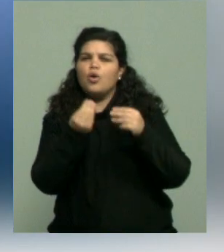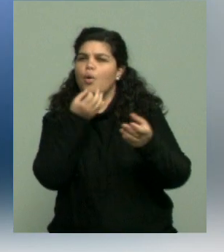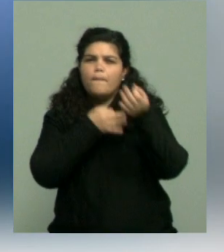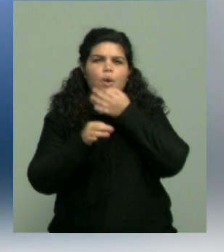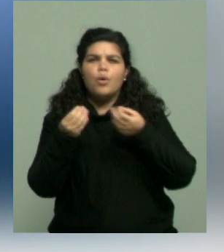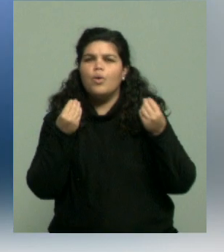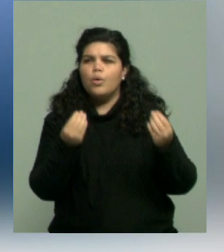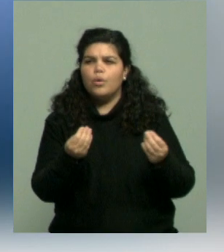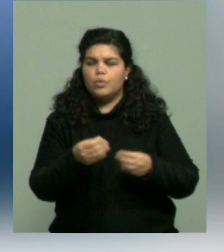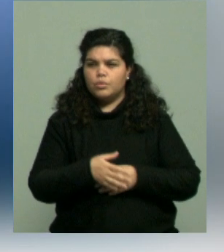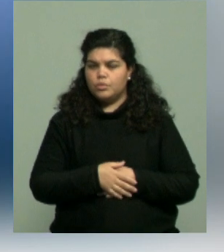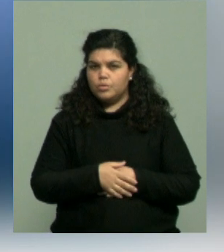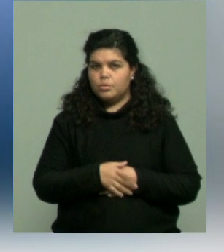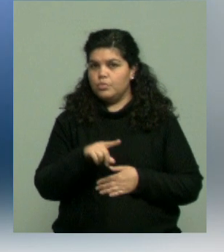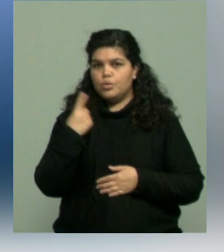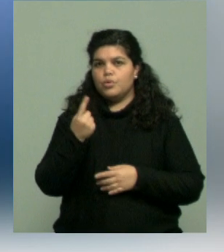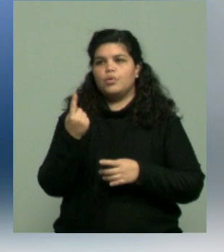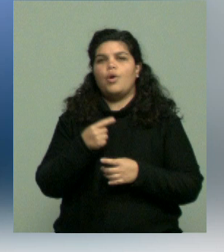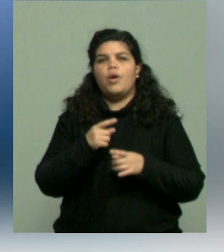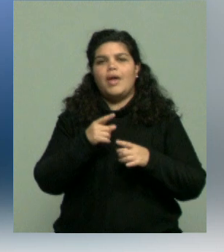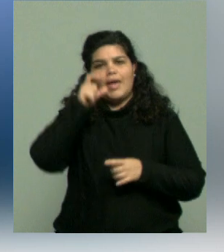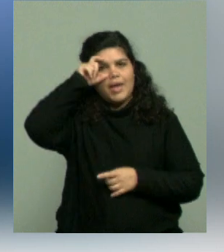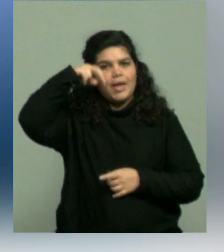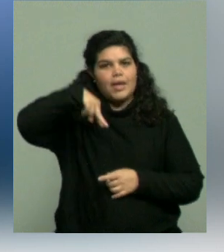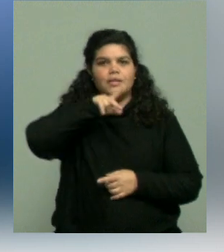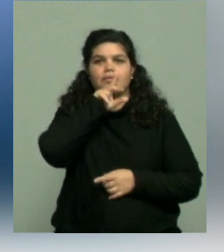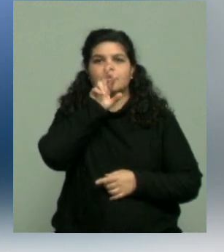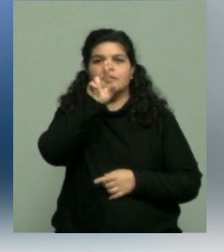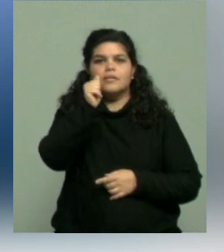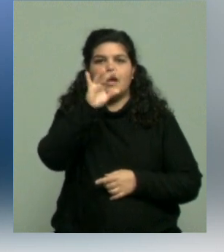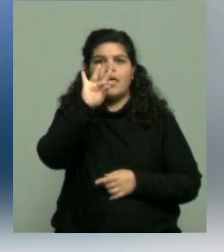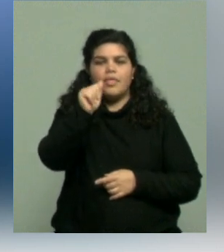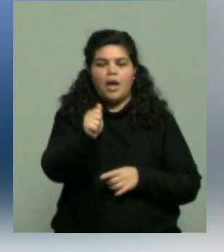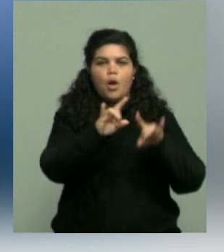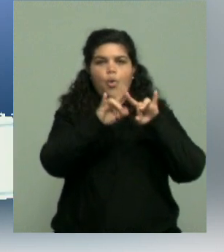con ese tema? Estamos vendiendo por entrada web. En este momento está la tercera